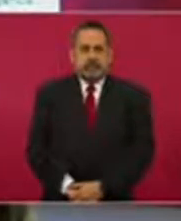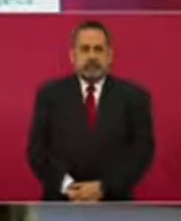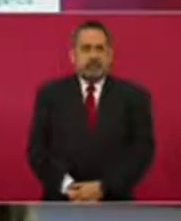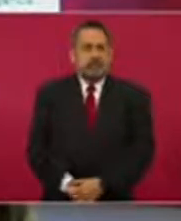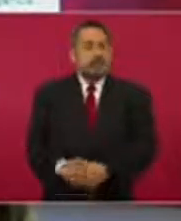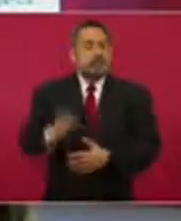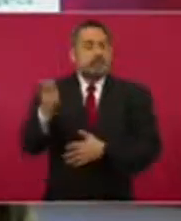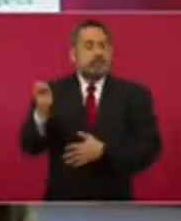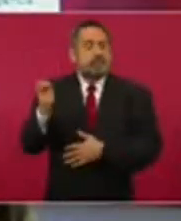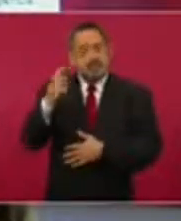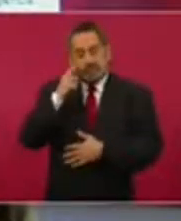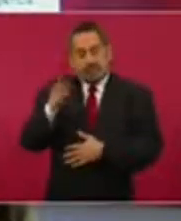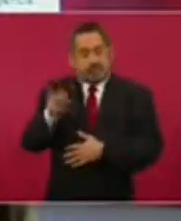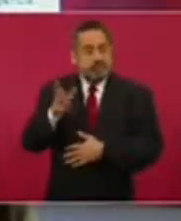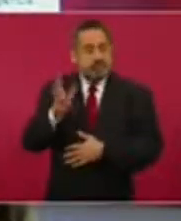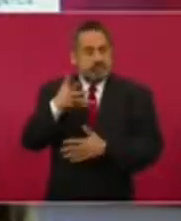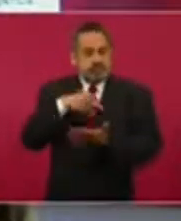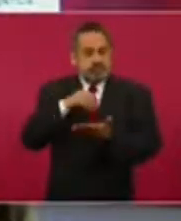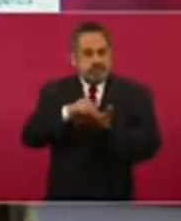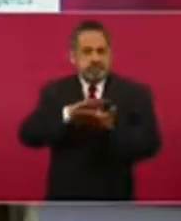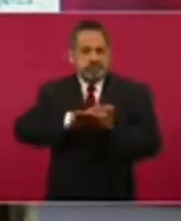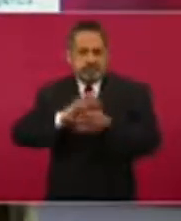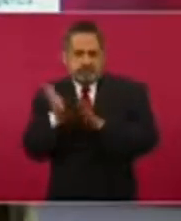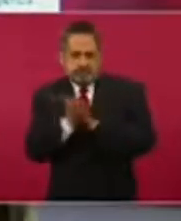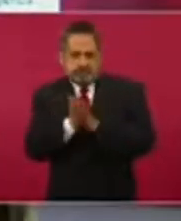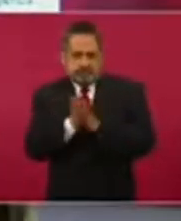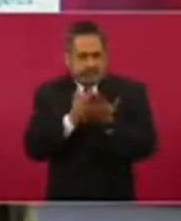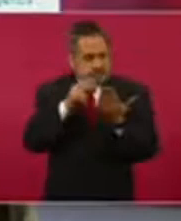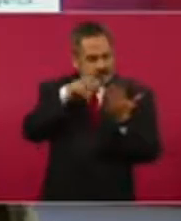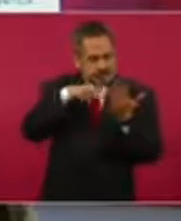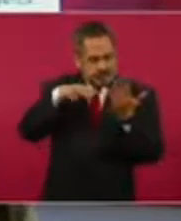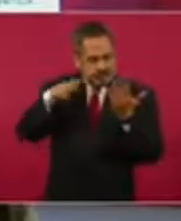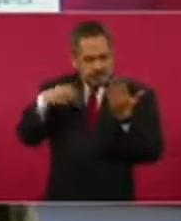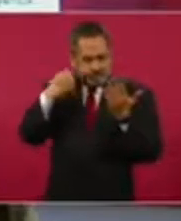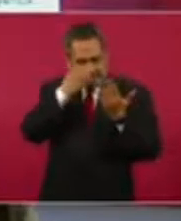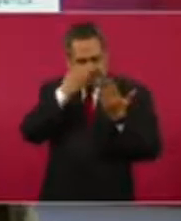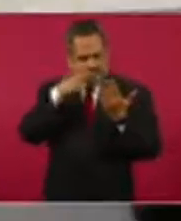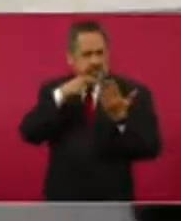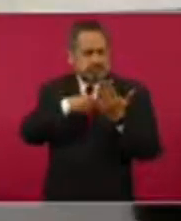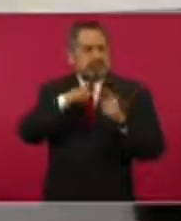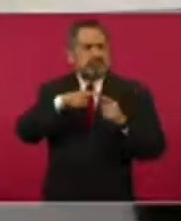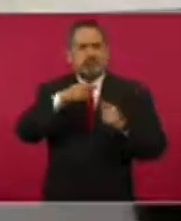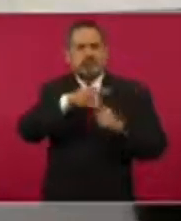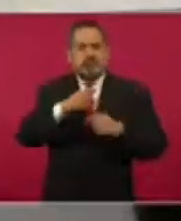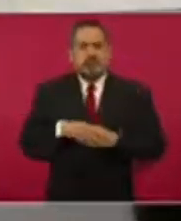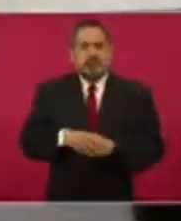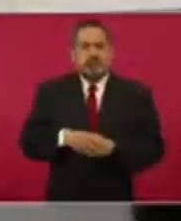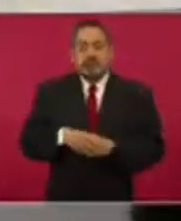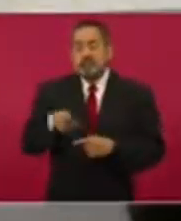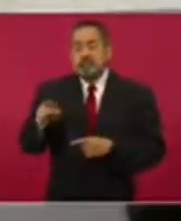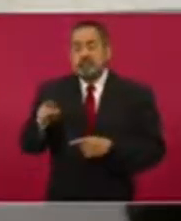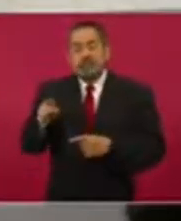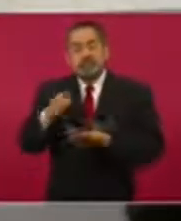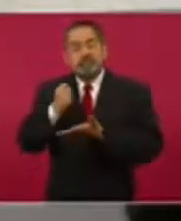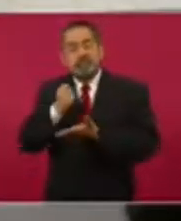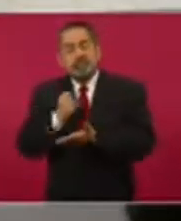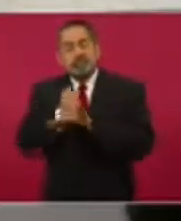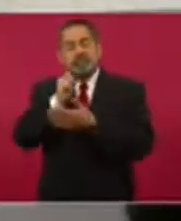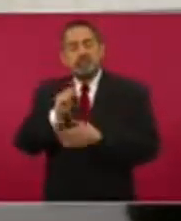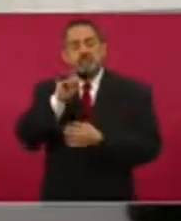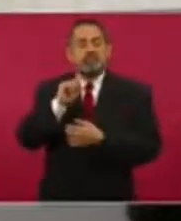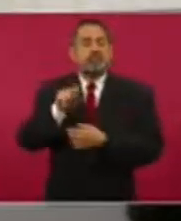Ya se tiene el expediente del fabricante, ya la opinión favorable.